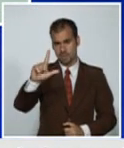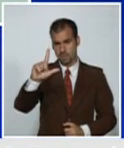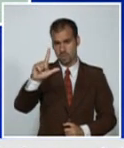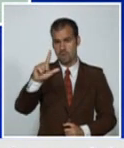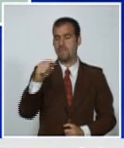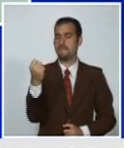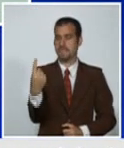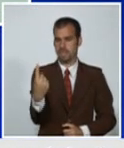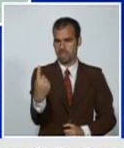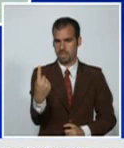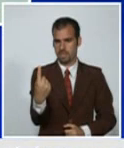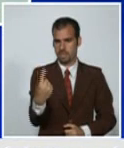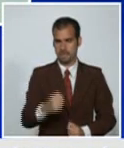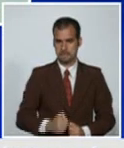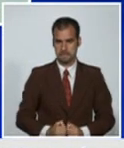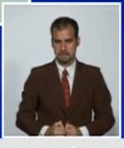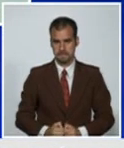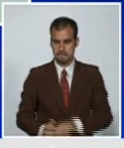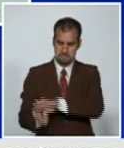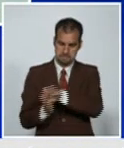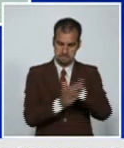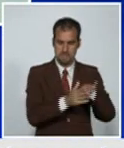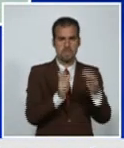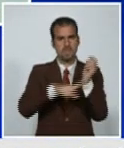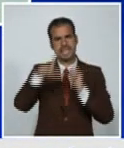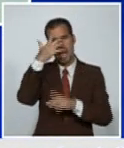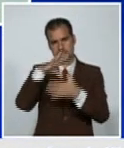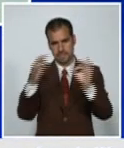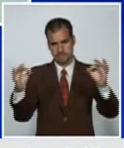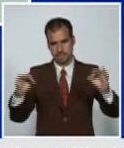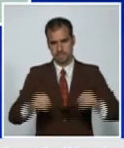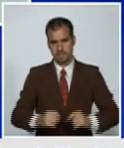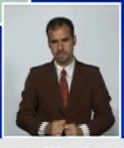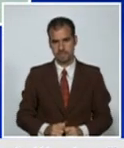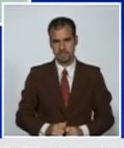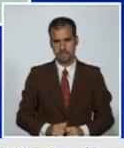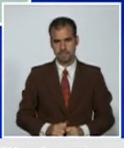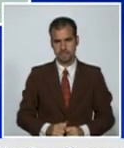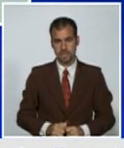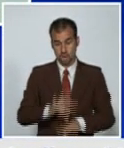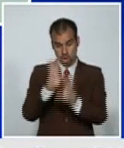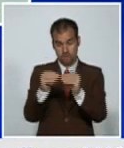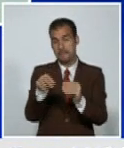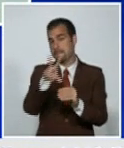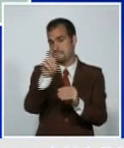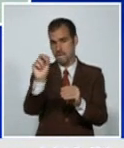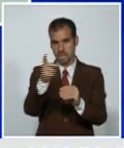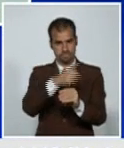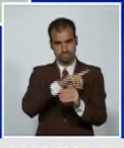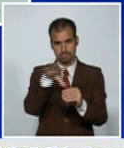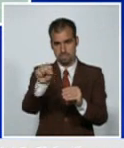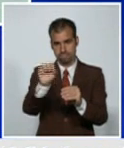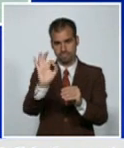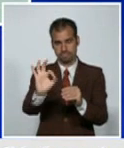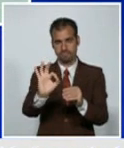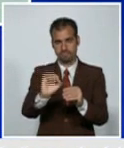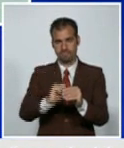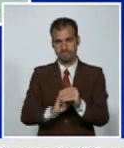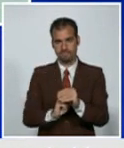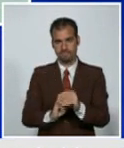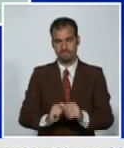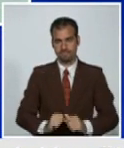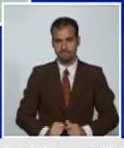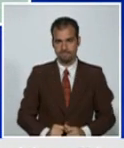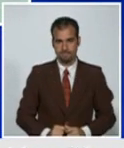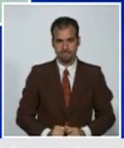ayer. Artemisa confirma 20 casos autóctonos, 7 más que la jornada anterior.